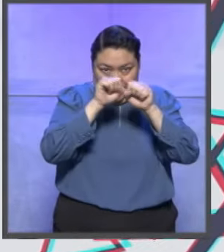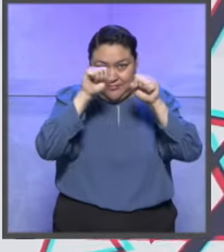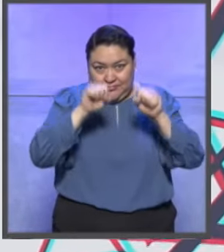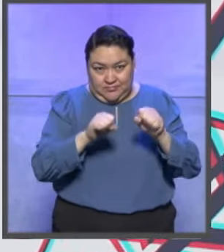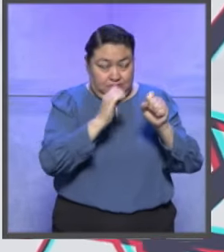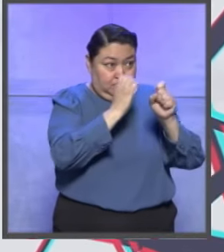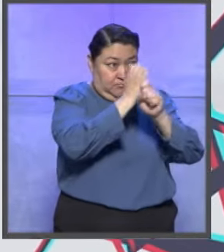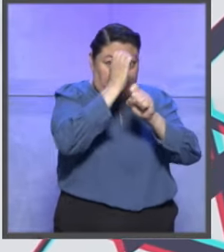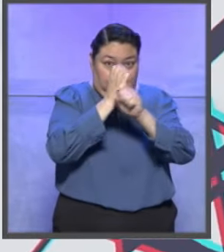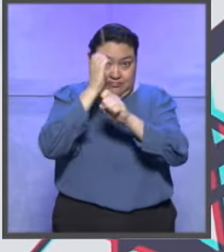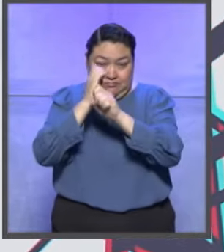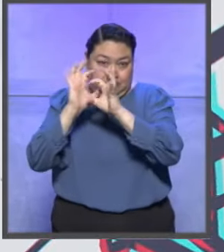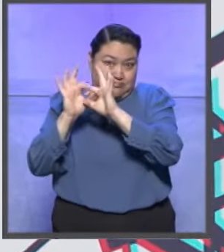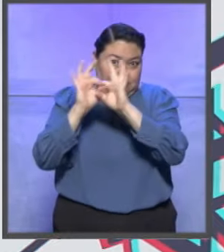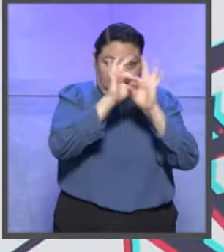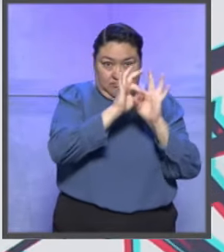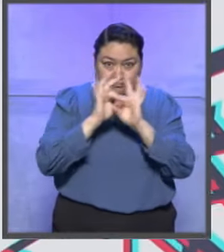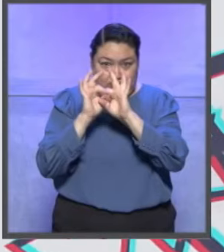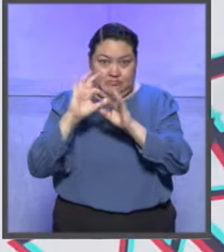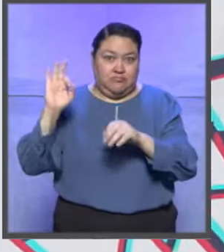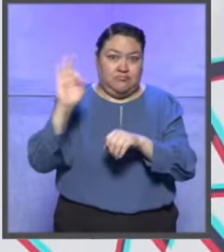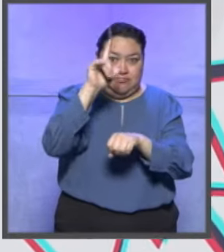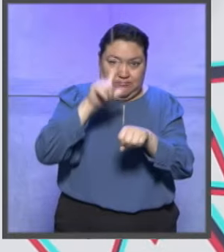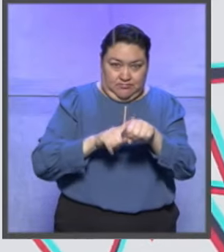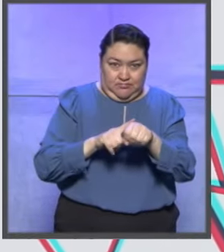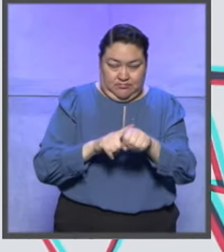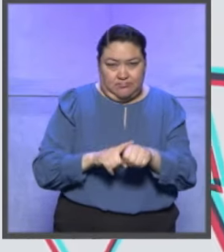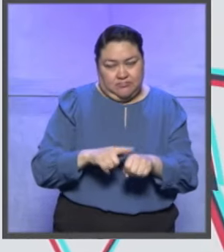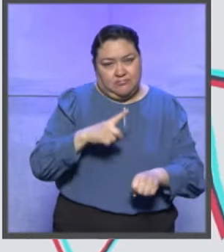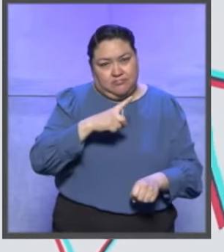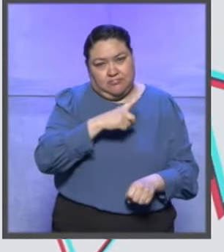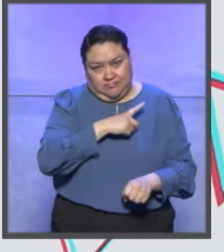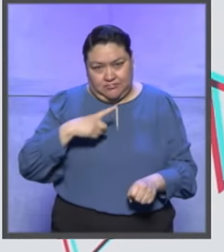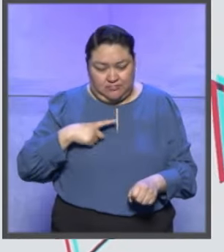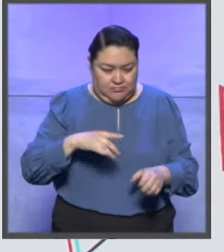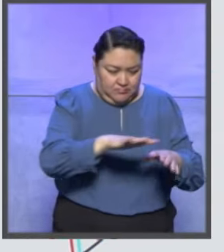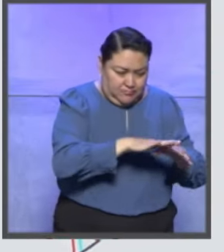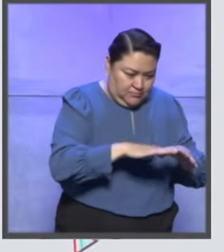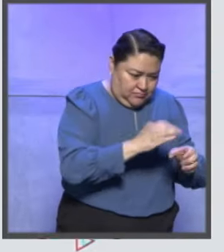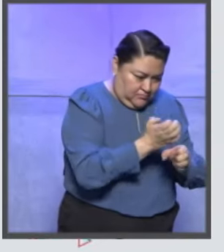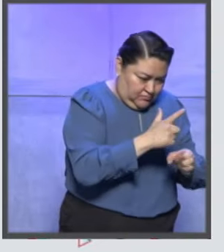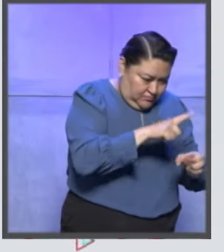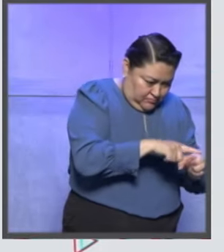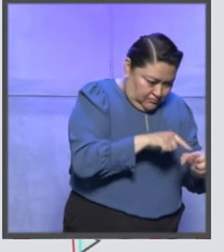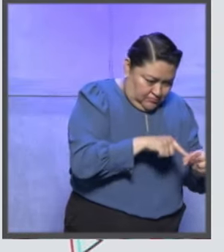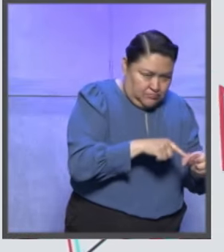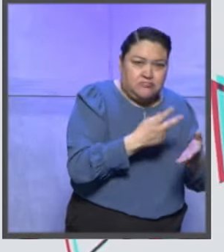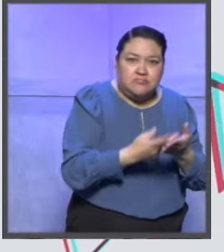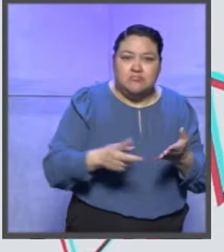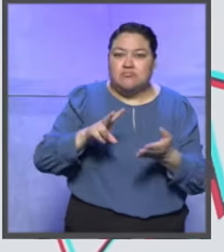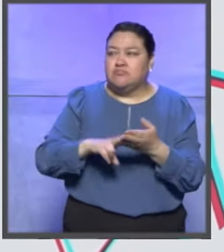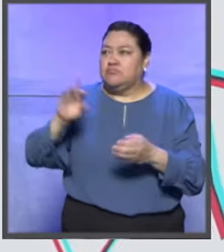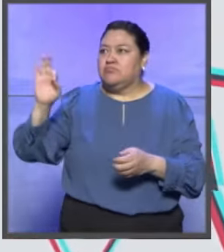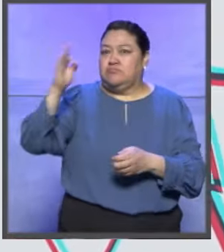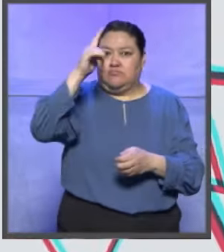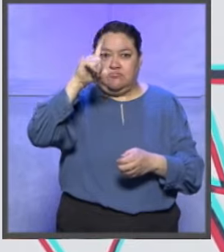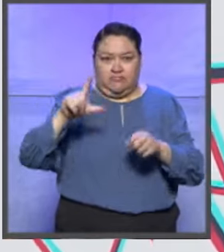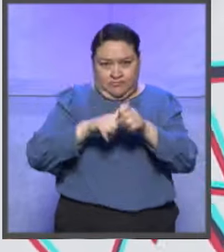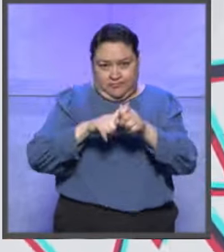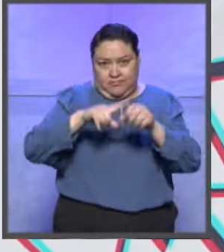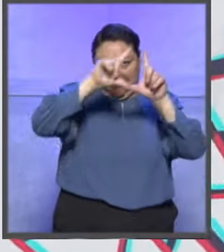caracteriza por ser un sistema federal y, por tanto, debe de existir justicia en lo local y lo